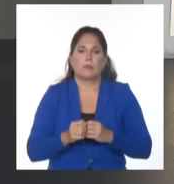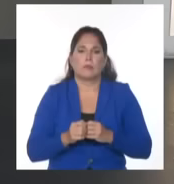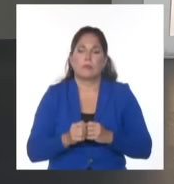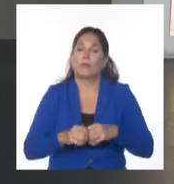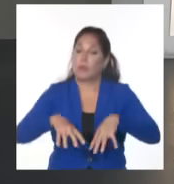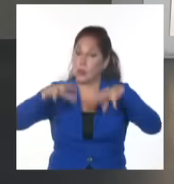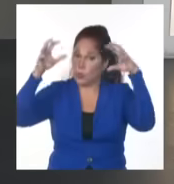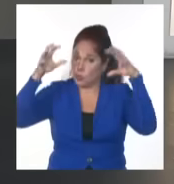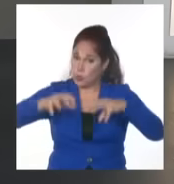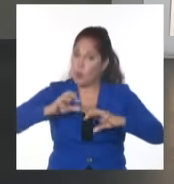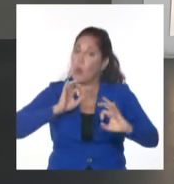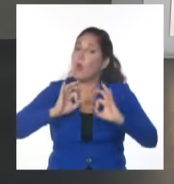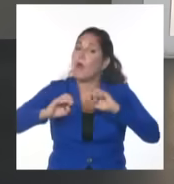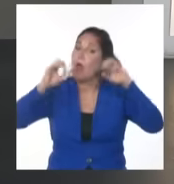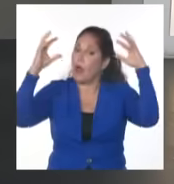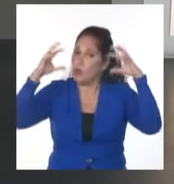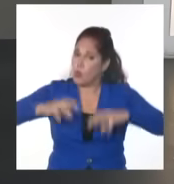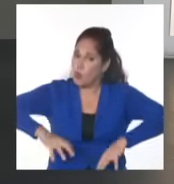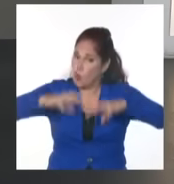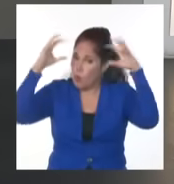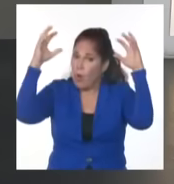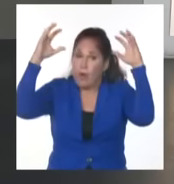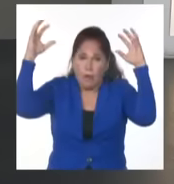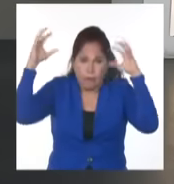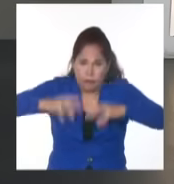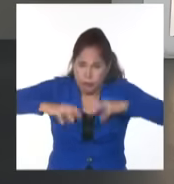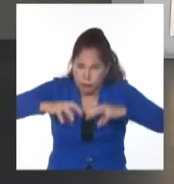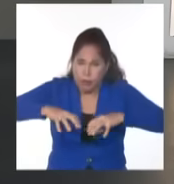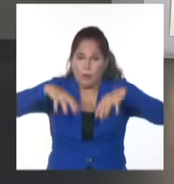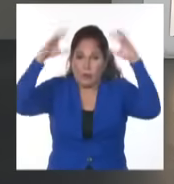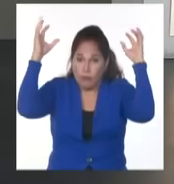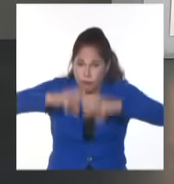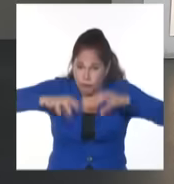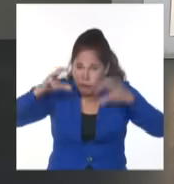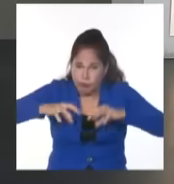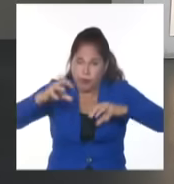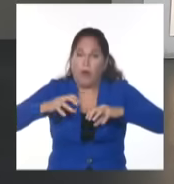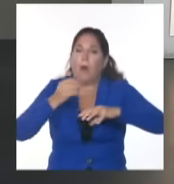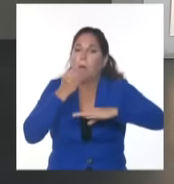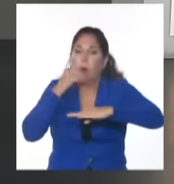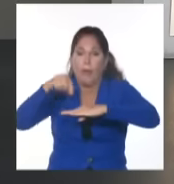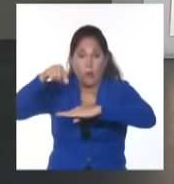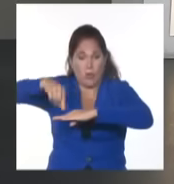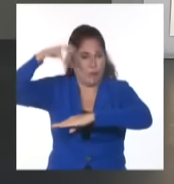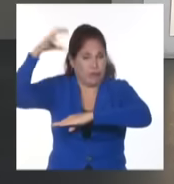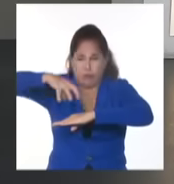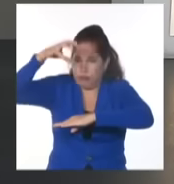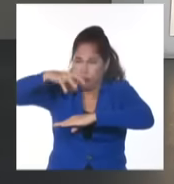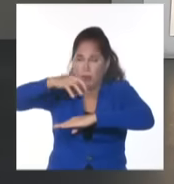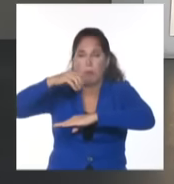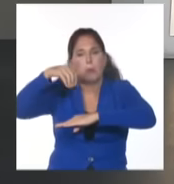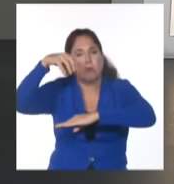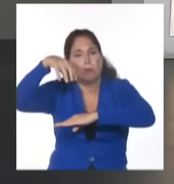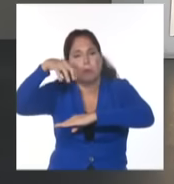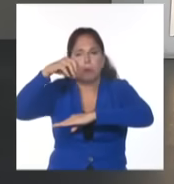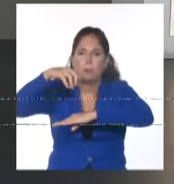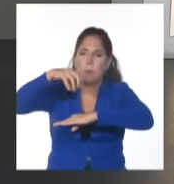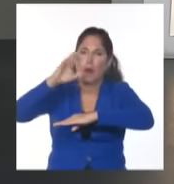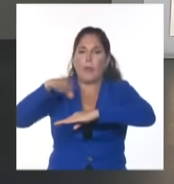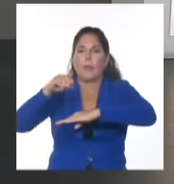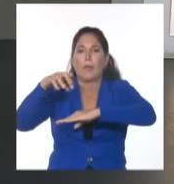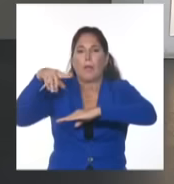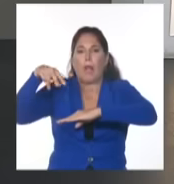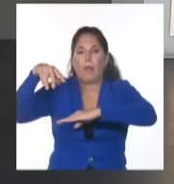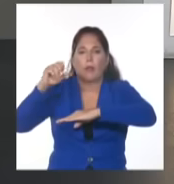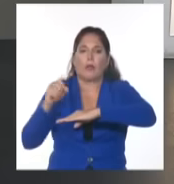lluvia. Lluvia que puede ser fuerte, localmente intensas, en zonas del occidente del país, fundamentalmente en Pinar del Río y en la